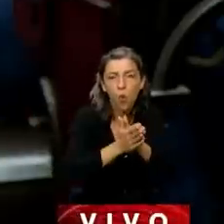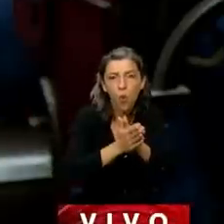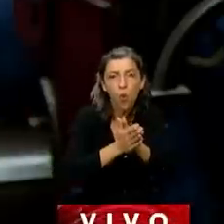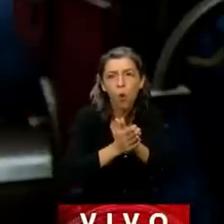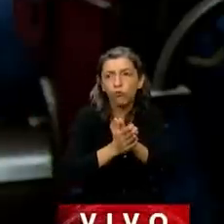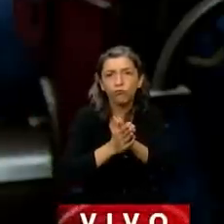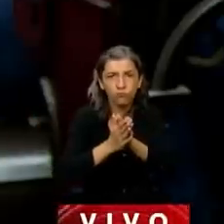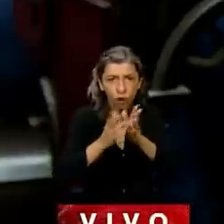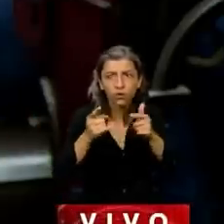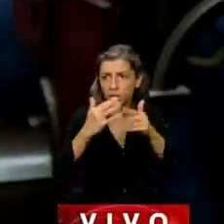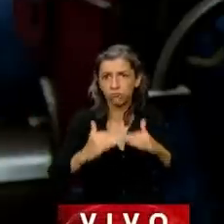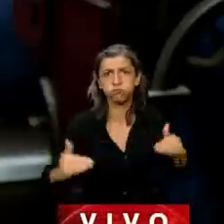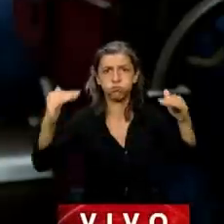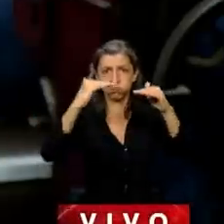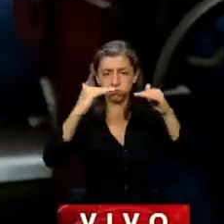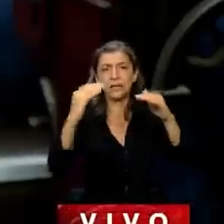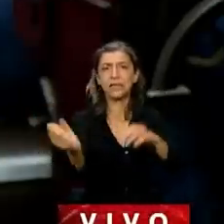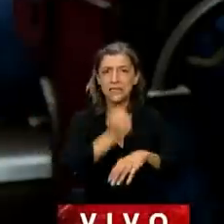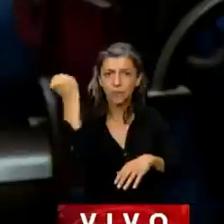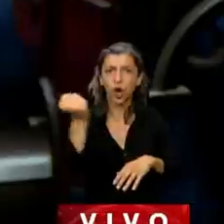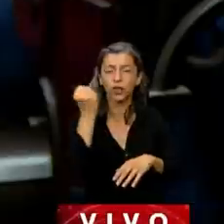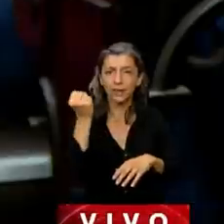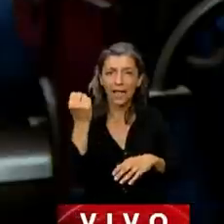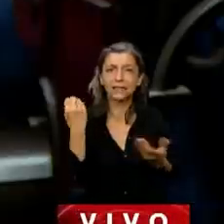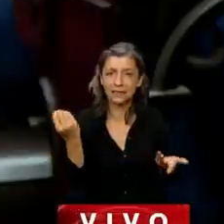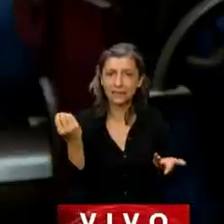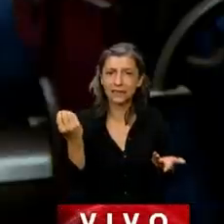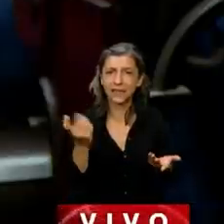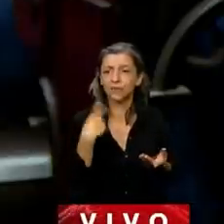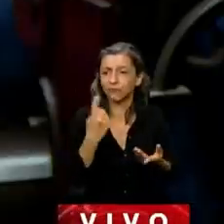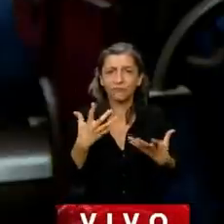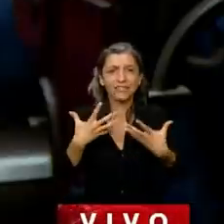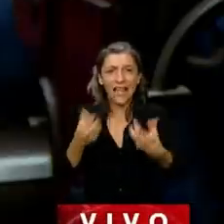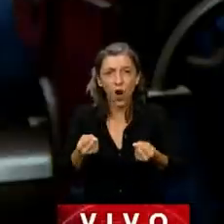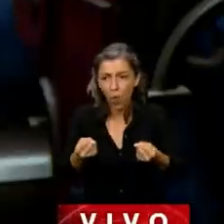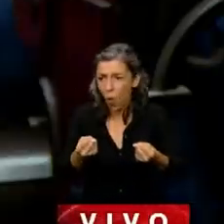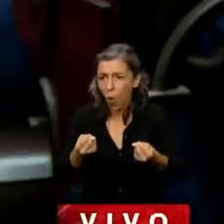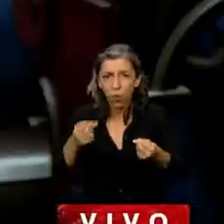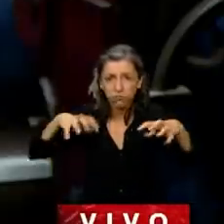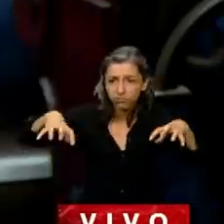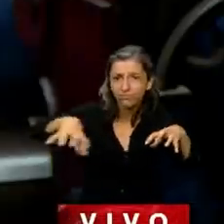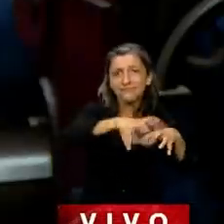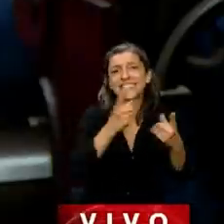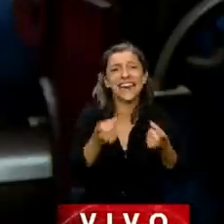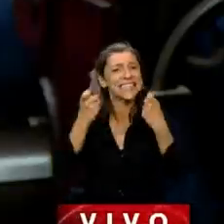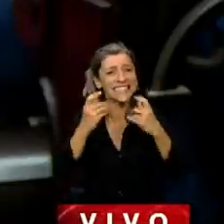enfermeras realizan en las diversas instituciones del sistema de salud argentino.